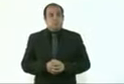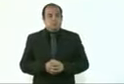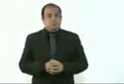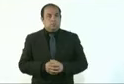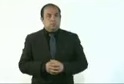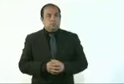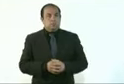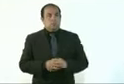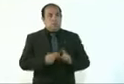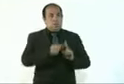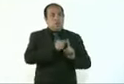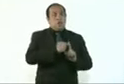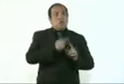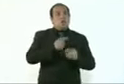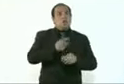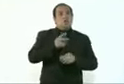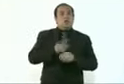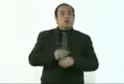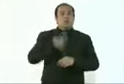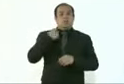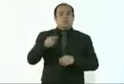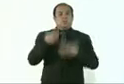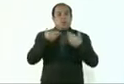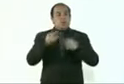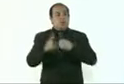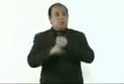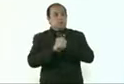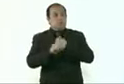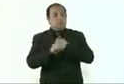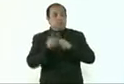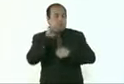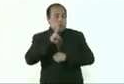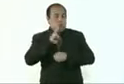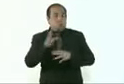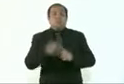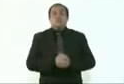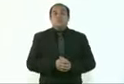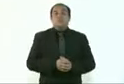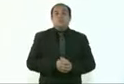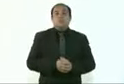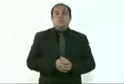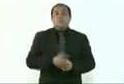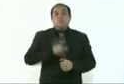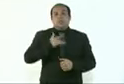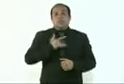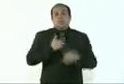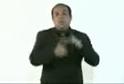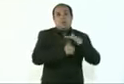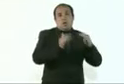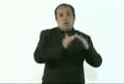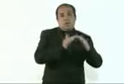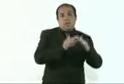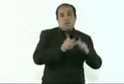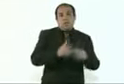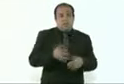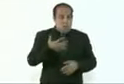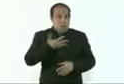Así es, la orientación es que no haya pruebas, es que con los síntomas se proceda. Si la hay, qué bueno, pero si no,